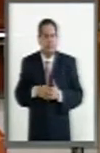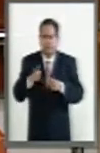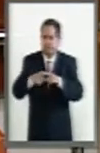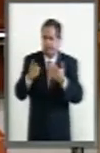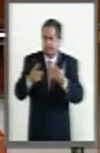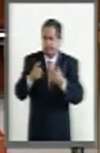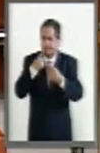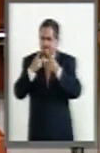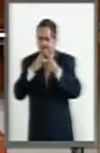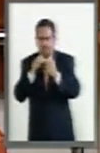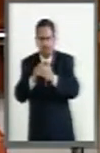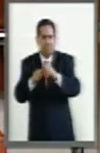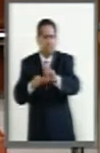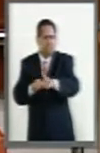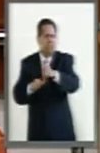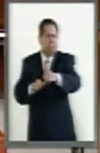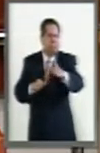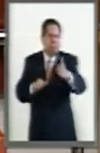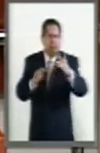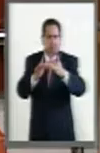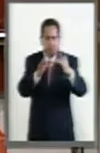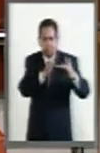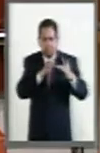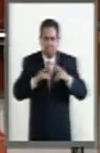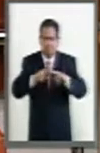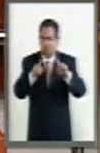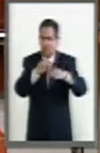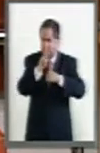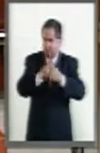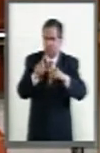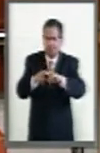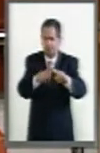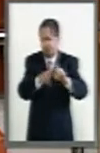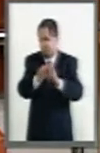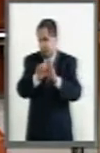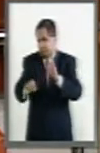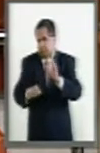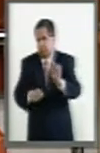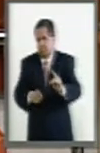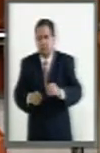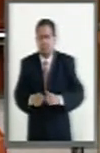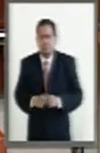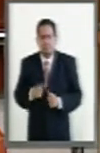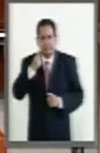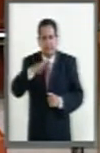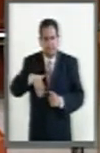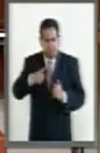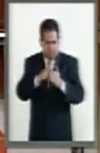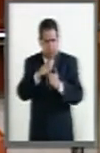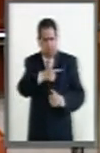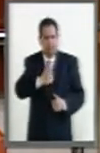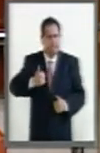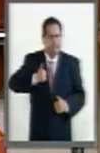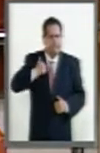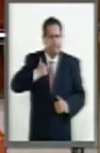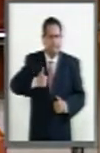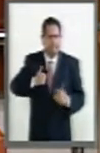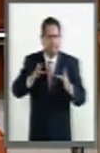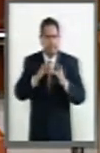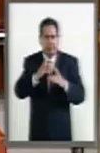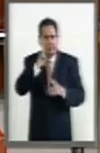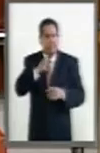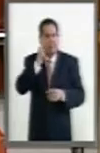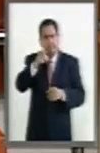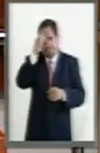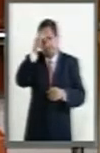activar diversas consultas bilaterales y multilaterales. Por ejemplo, ya lo decía, con el gobierno de Canadá, a fin de